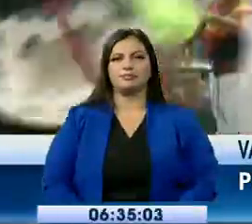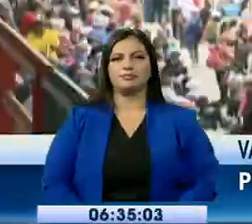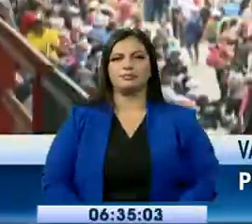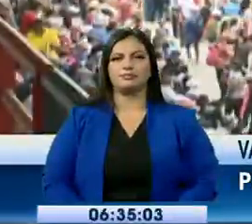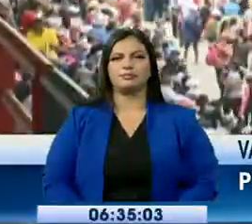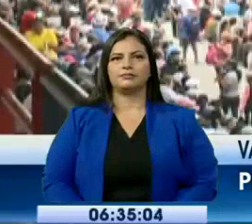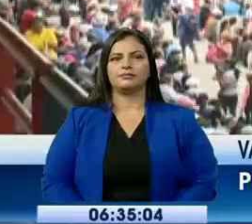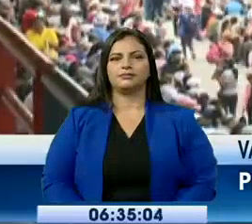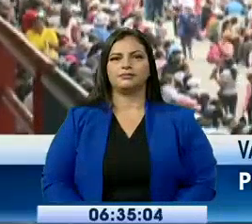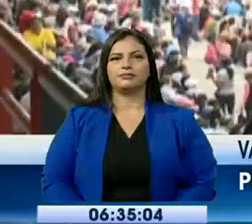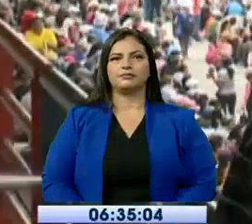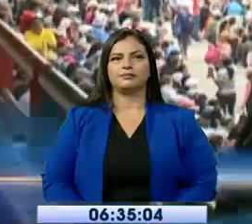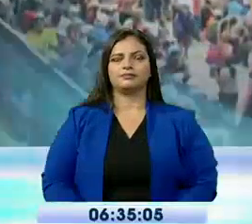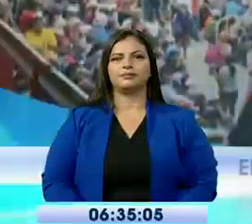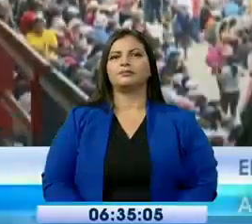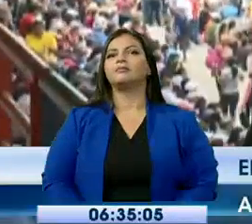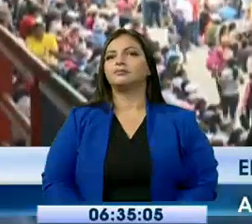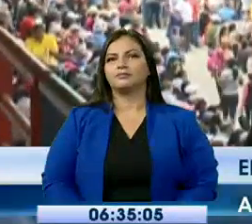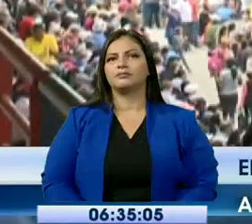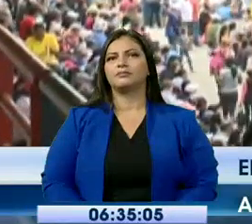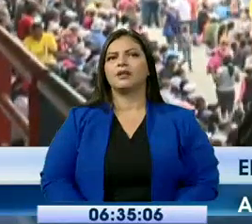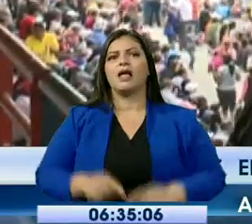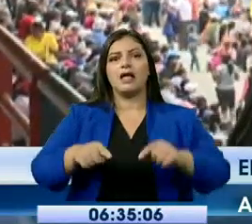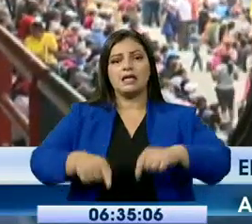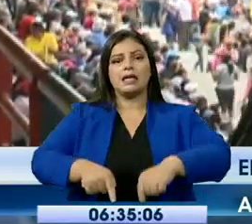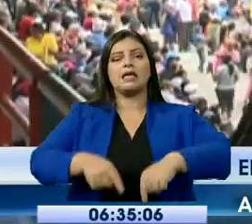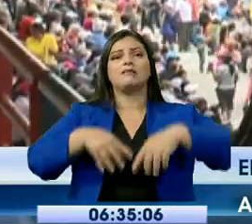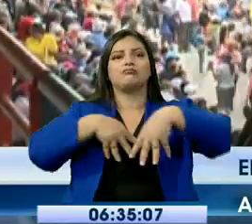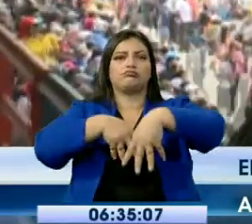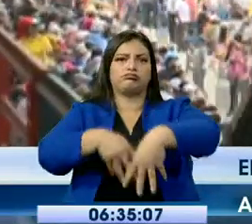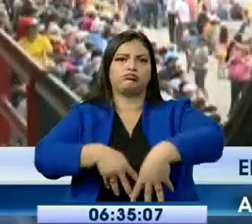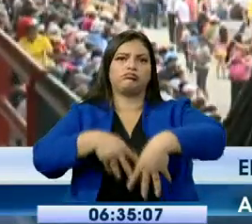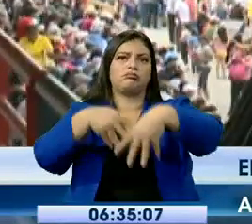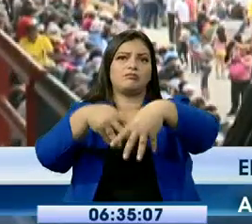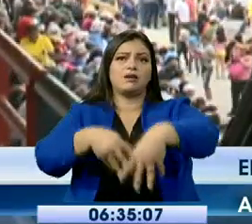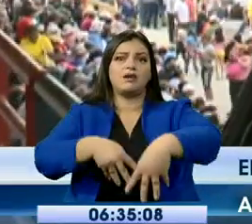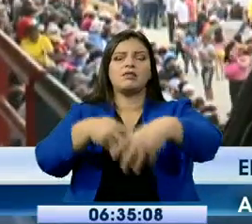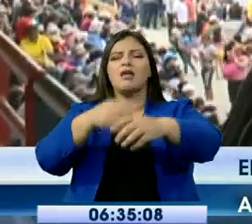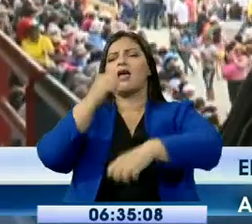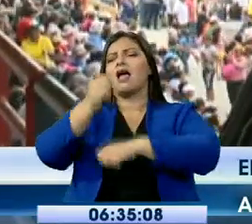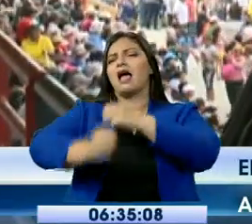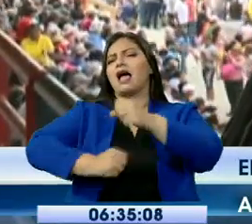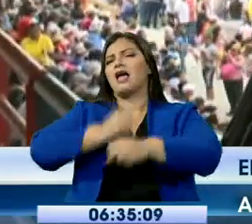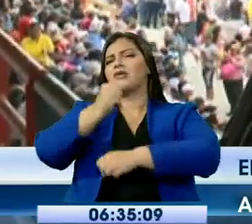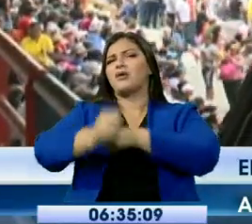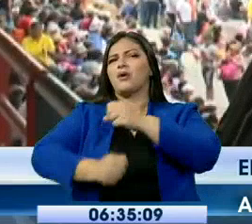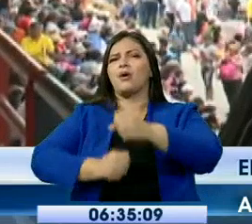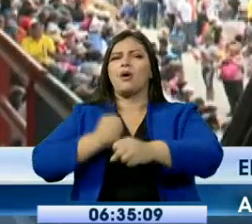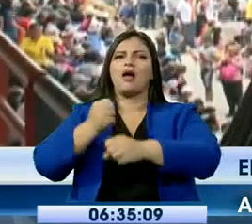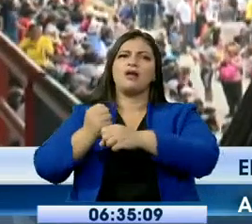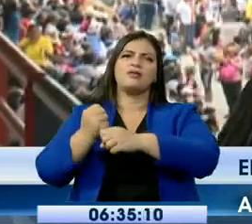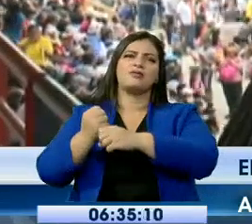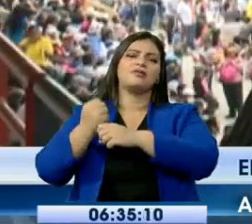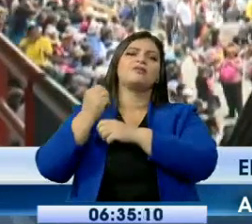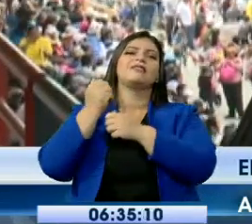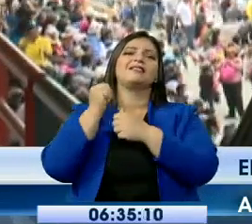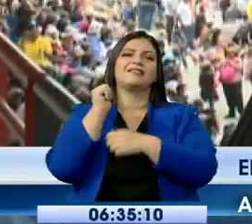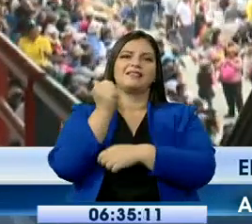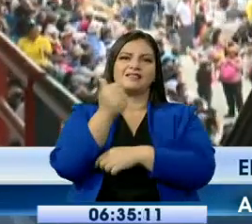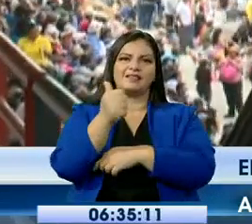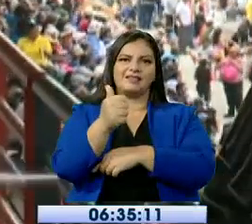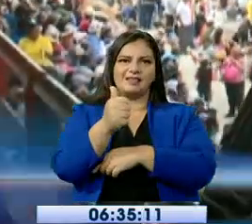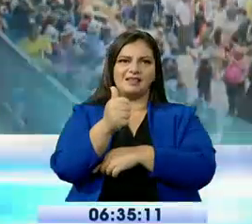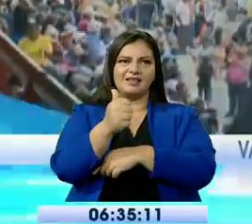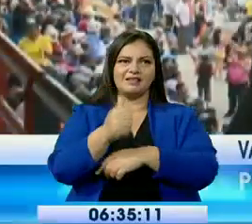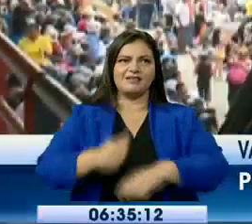Es el décimo año que ya venimos realizando este carnaval, el mensaje que queríamos realizar. Y ese es el de buen uso de